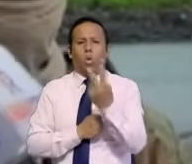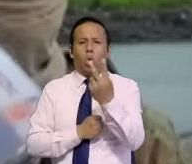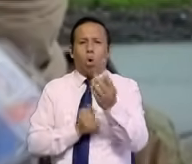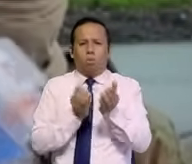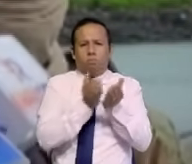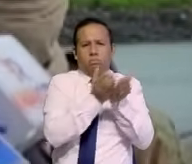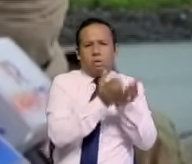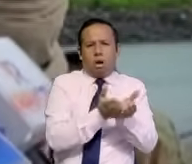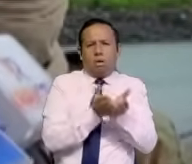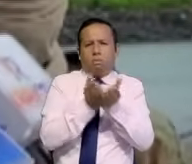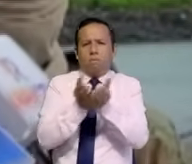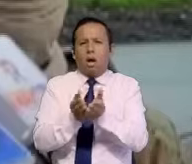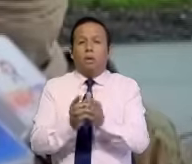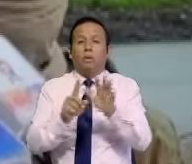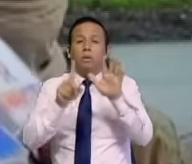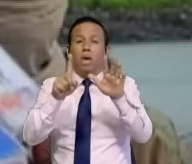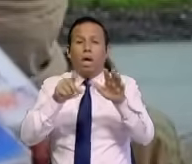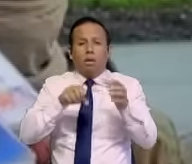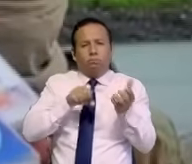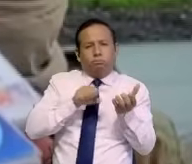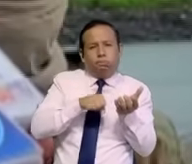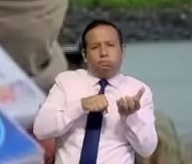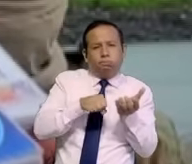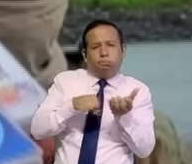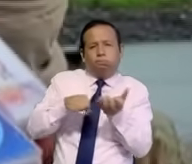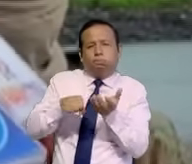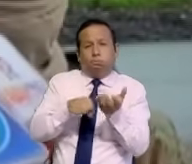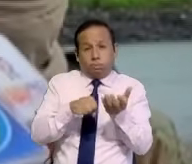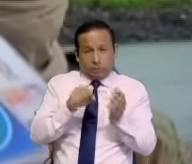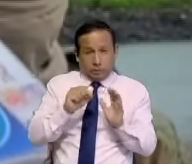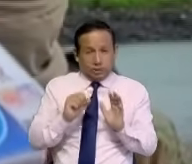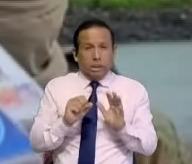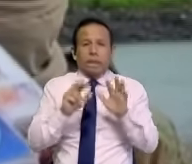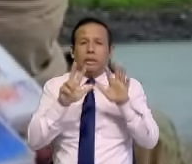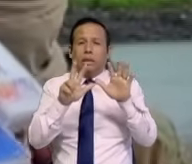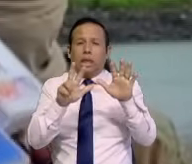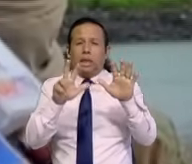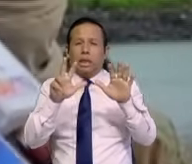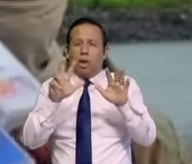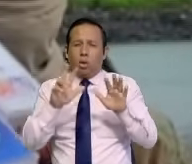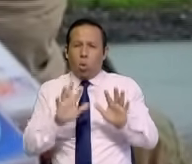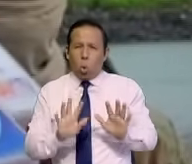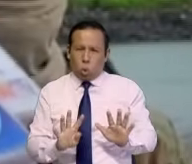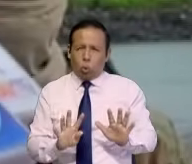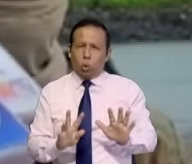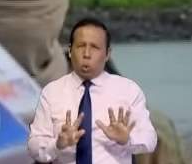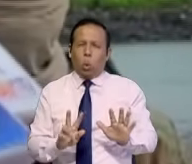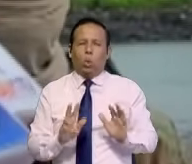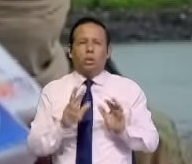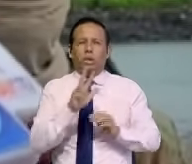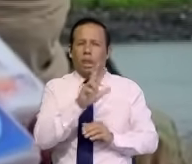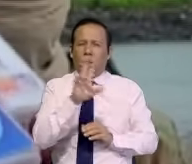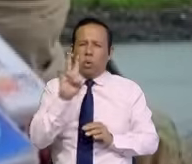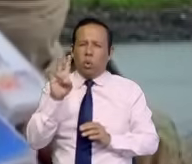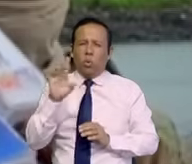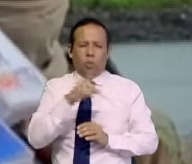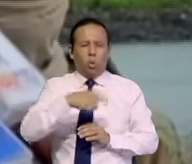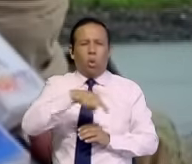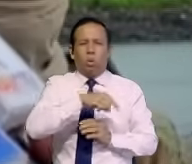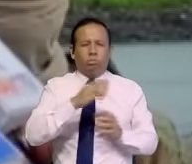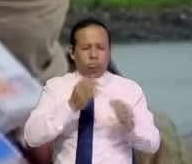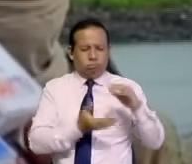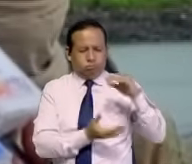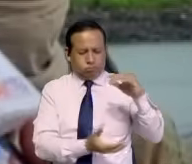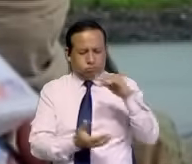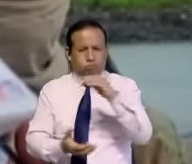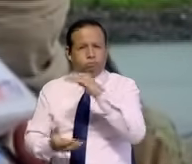embarcaciones, 6 motores fuera de borda, 38 tanques de combustible de 55 galones, 3 tanques de